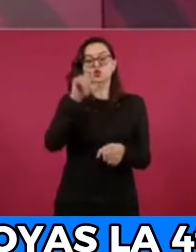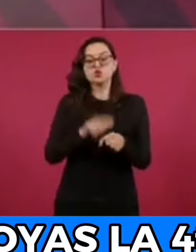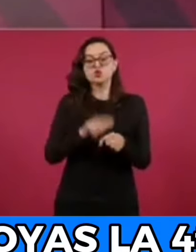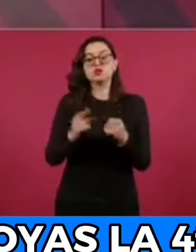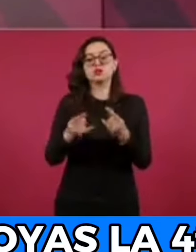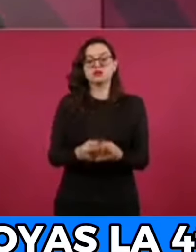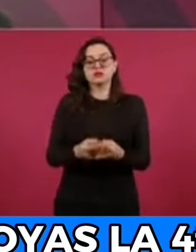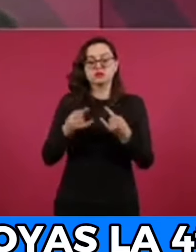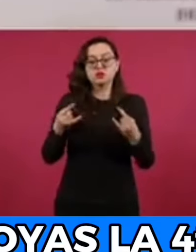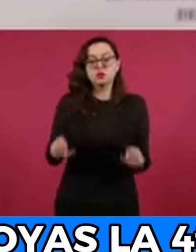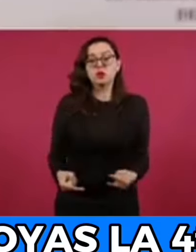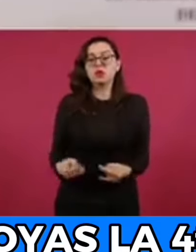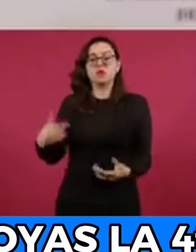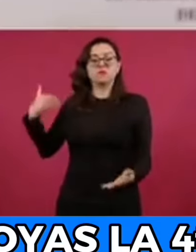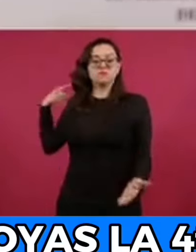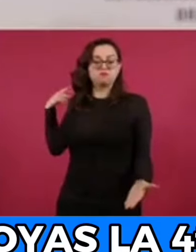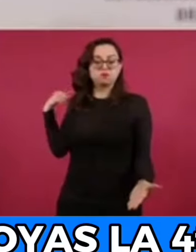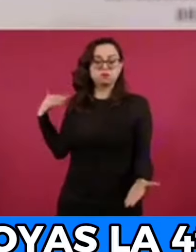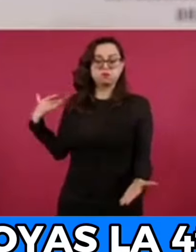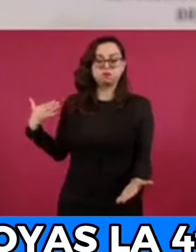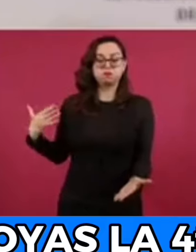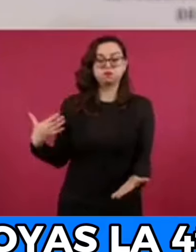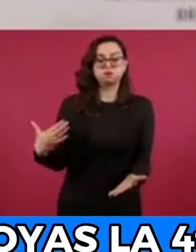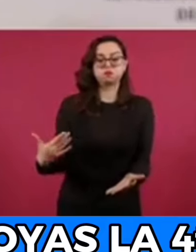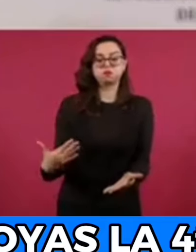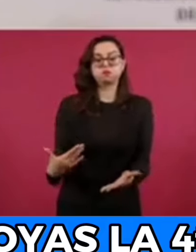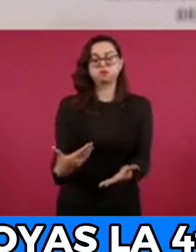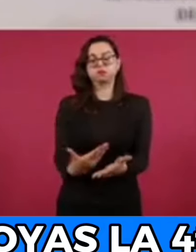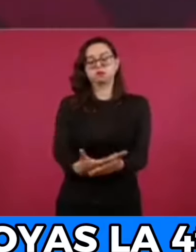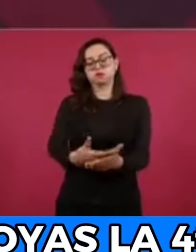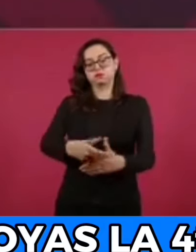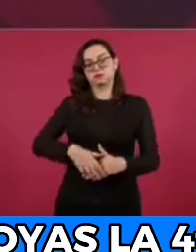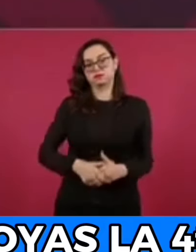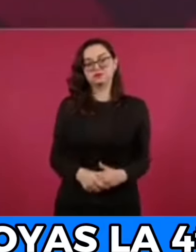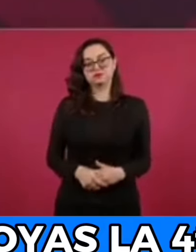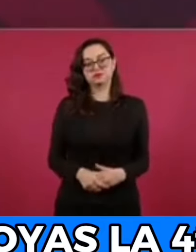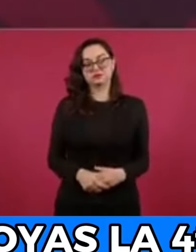en nuestro país antes de la llegada de los